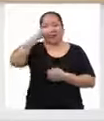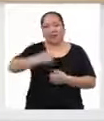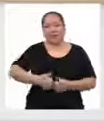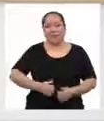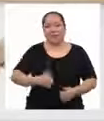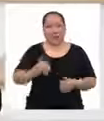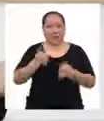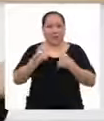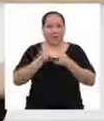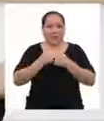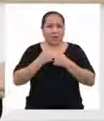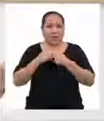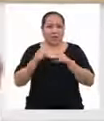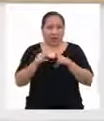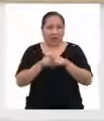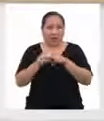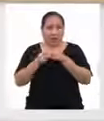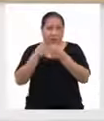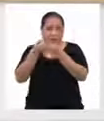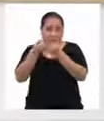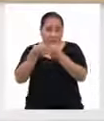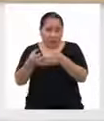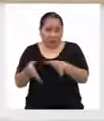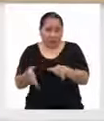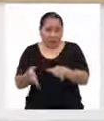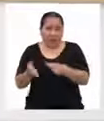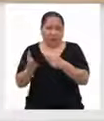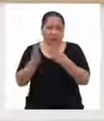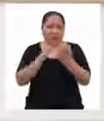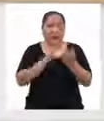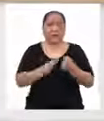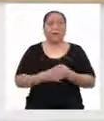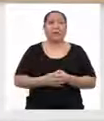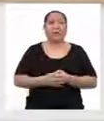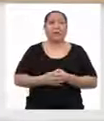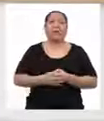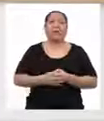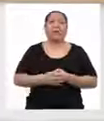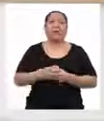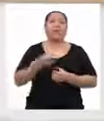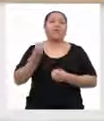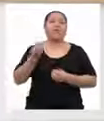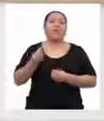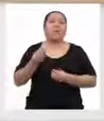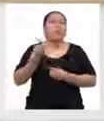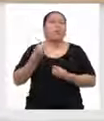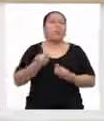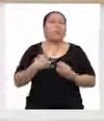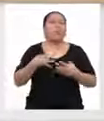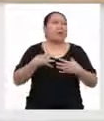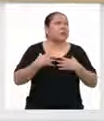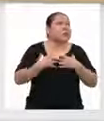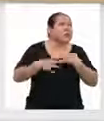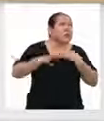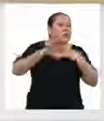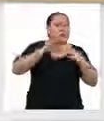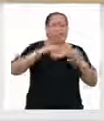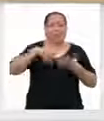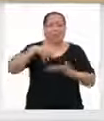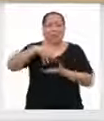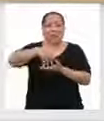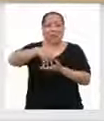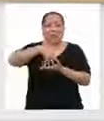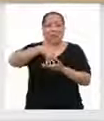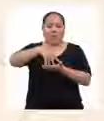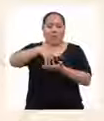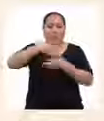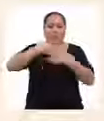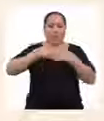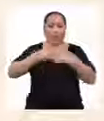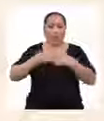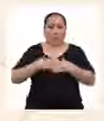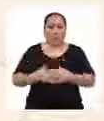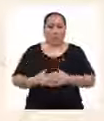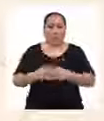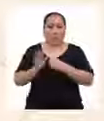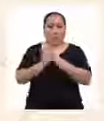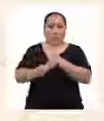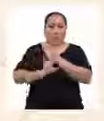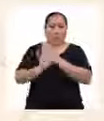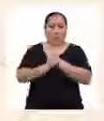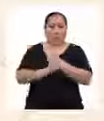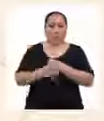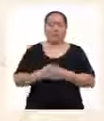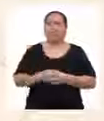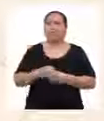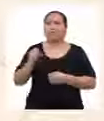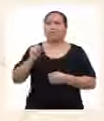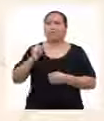a incluso perderla. Pues estar en constante estrés debilita nuestro sistema de defensas. Pucha,